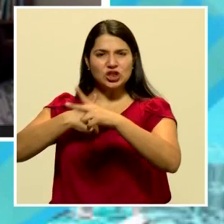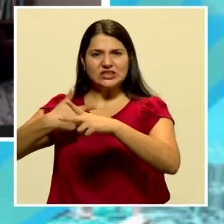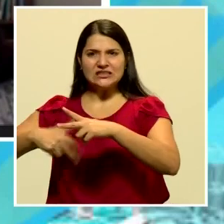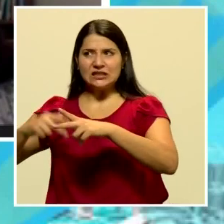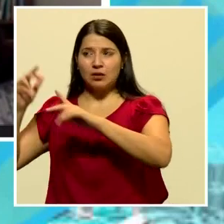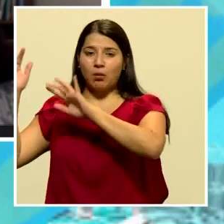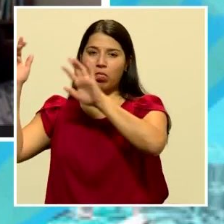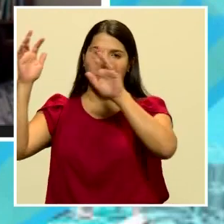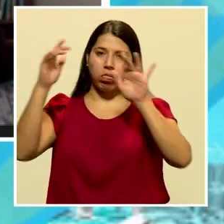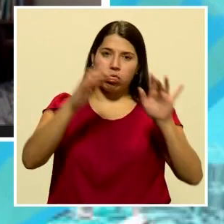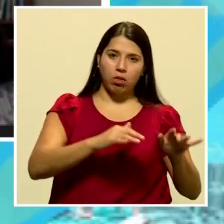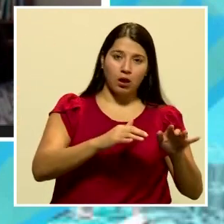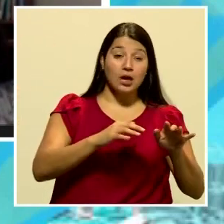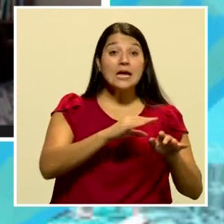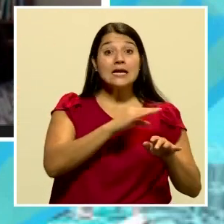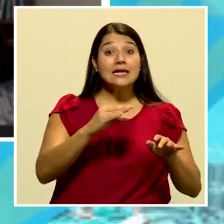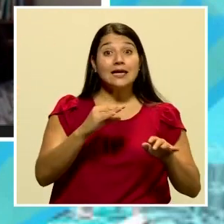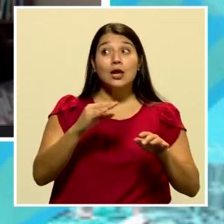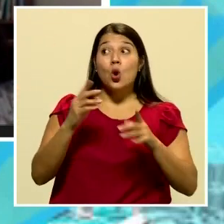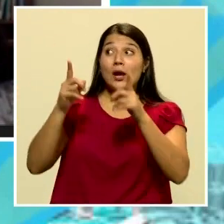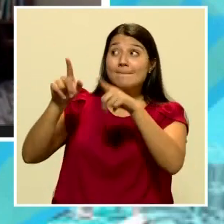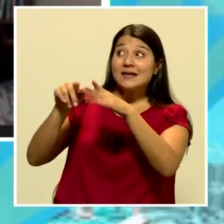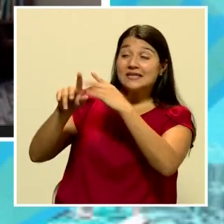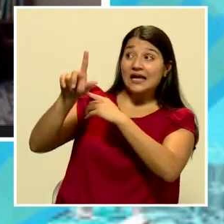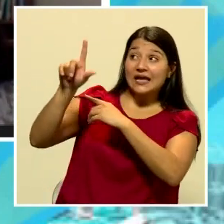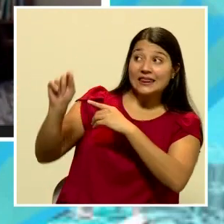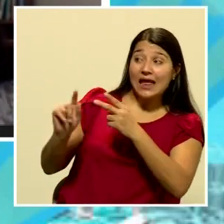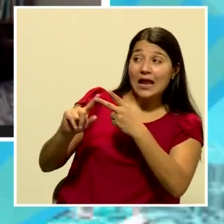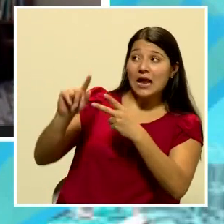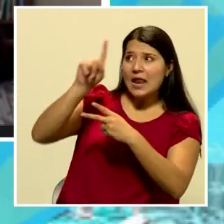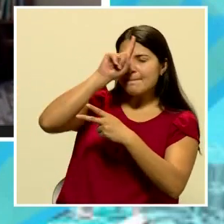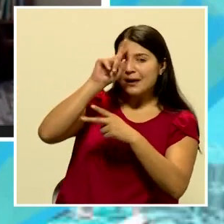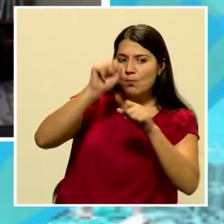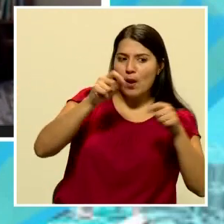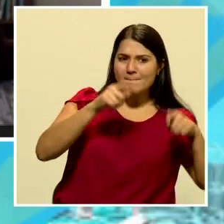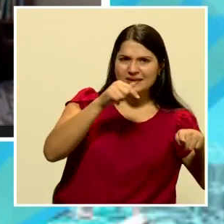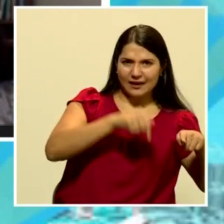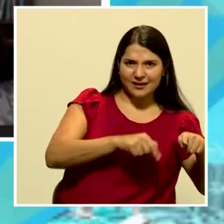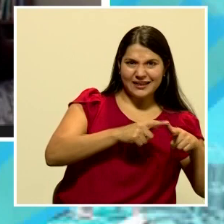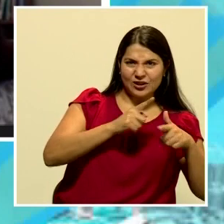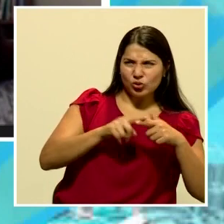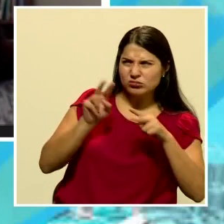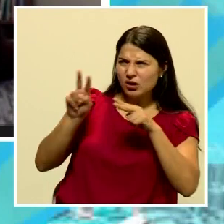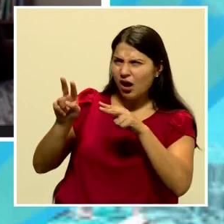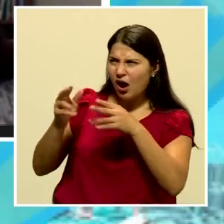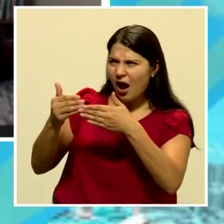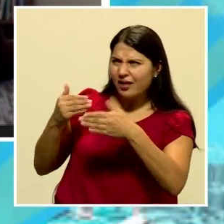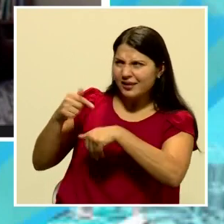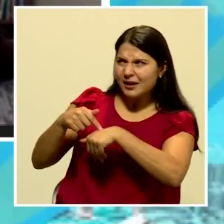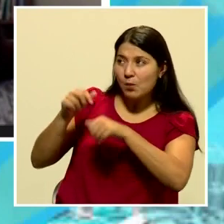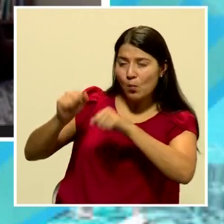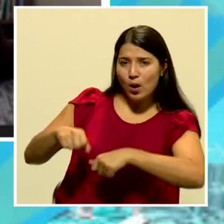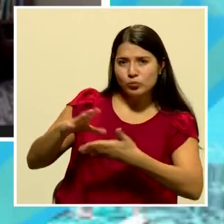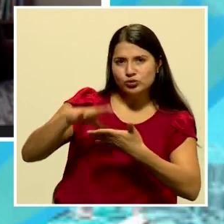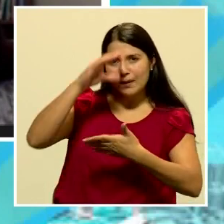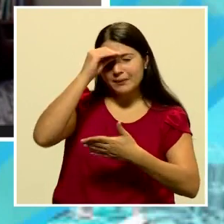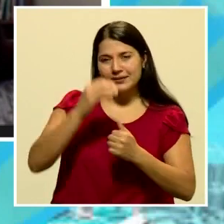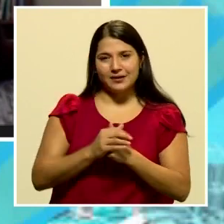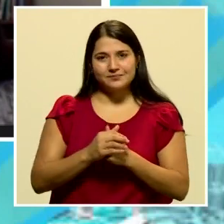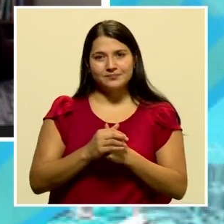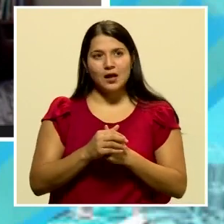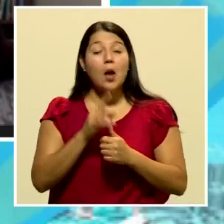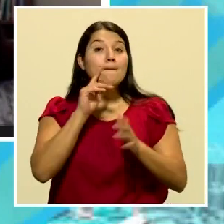hicieron en Italia o en Alemania. La pregunta es cómo hacer reportería transfronteriza sobre